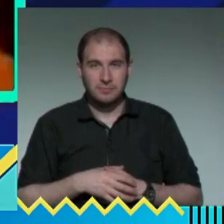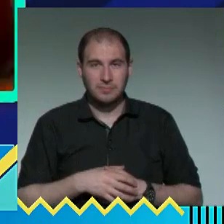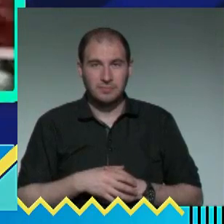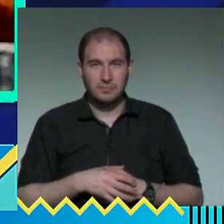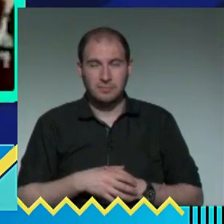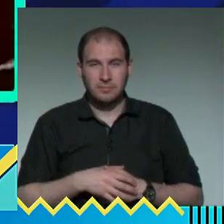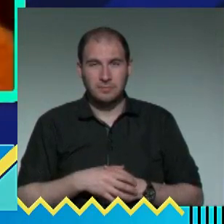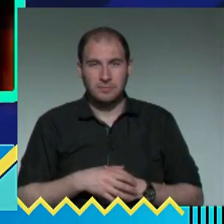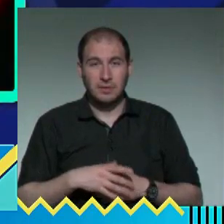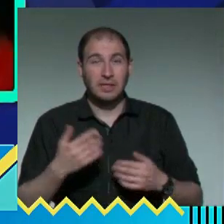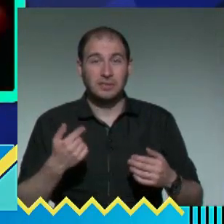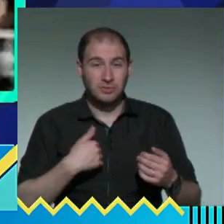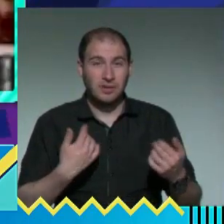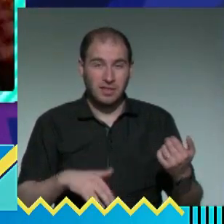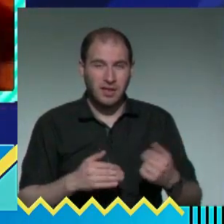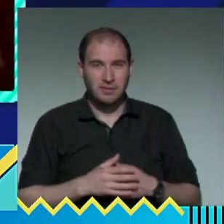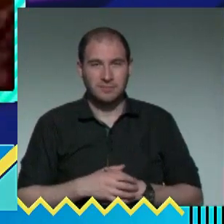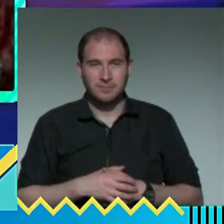que yo tocaba la guitarra.